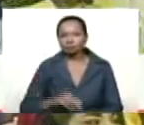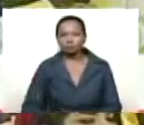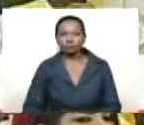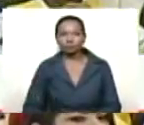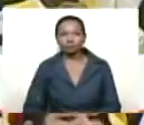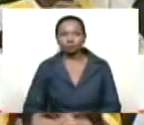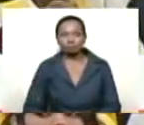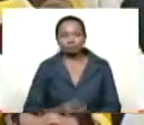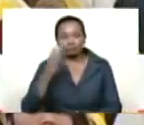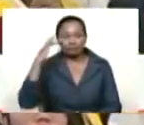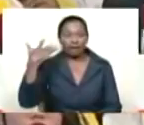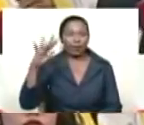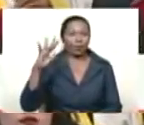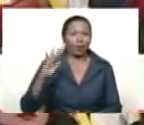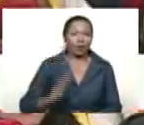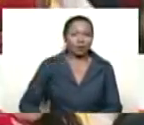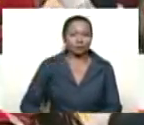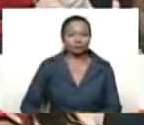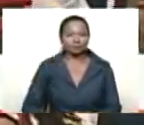Naguará, pues.